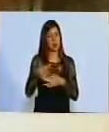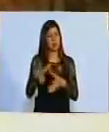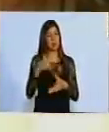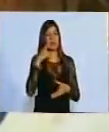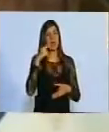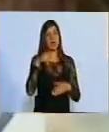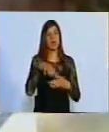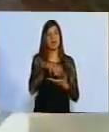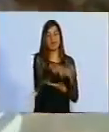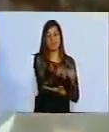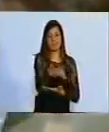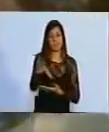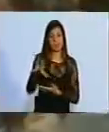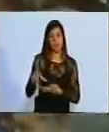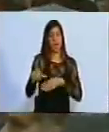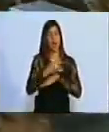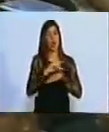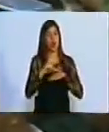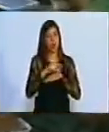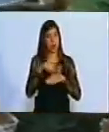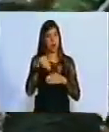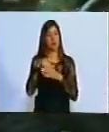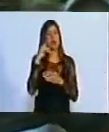elecciones regionales,